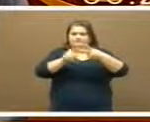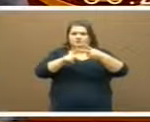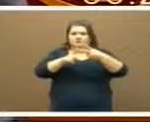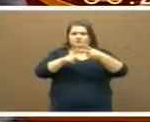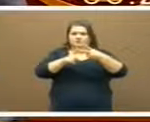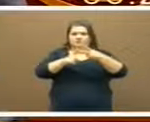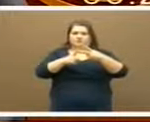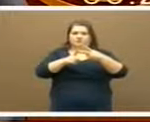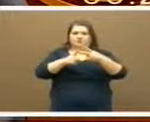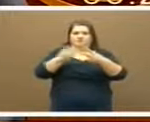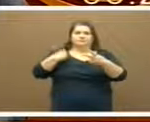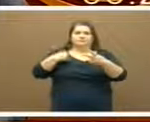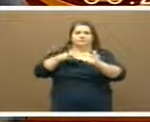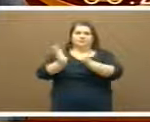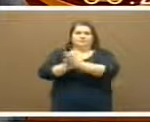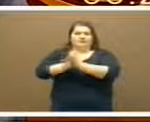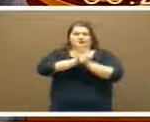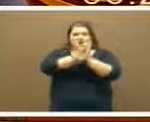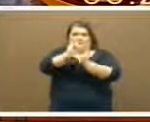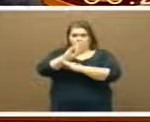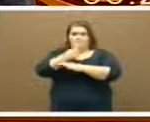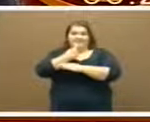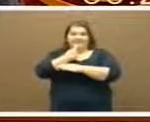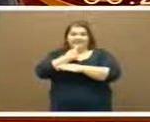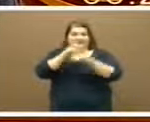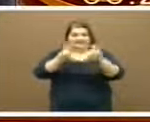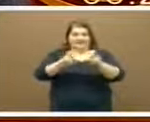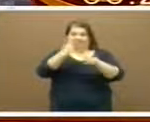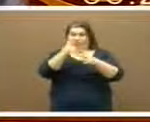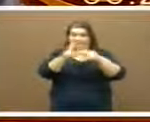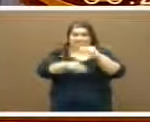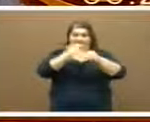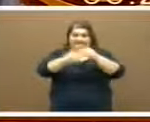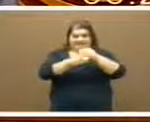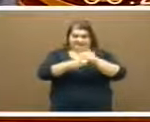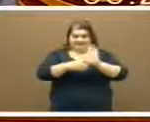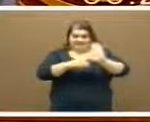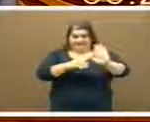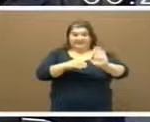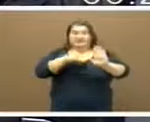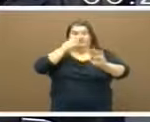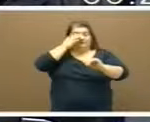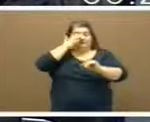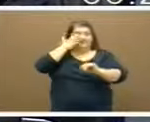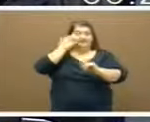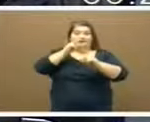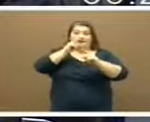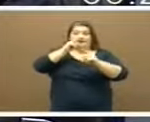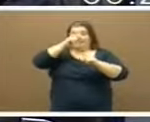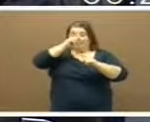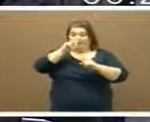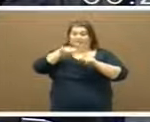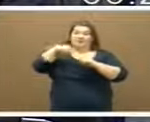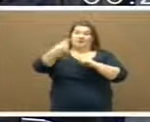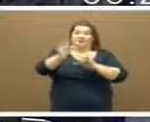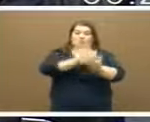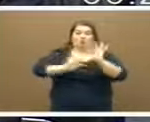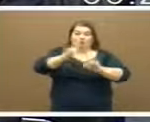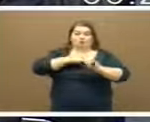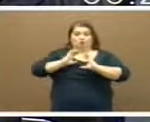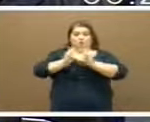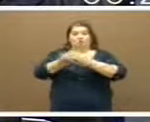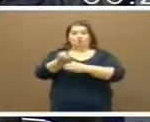dicho nuestro compañero de Izquierda Unida sobre sus dos enmiendas, recordar que después, en el turno donde voy a defender las